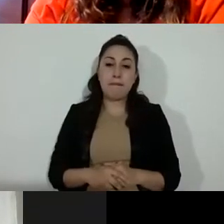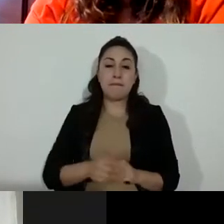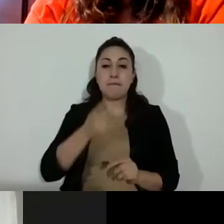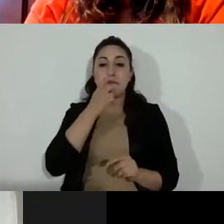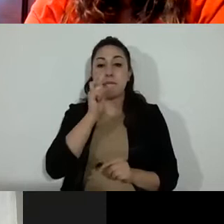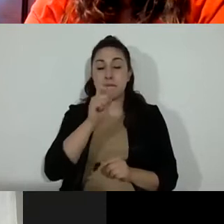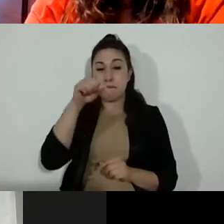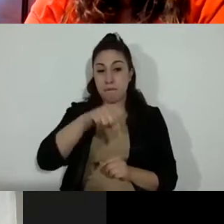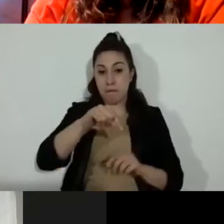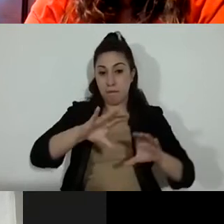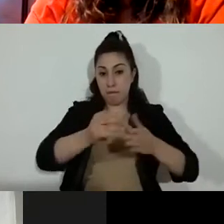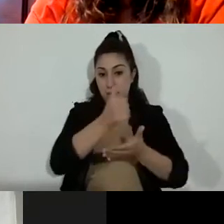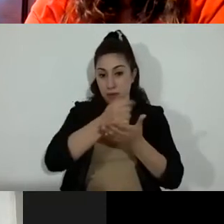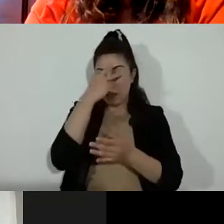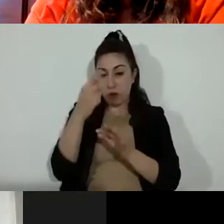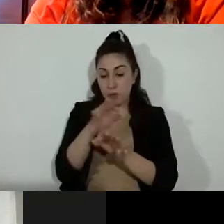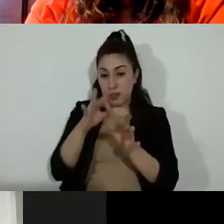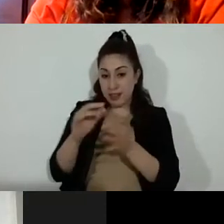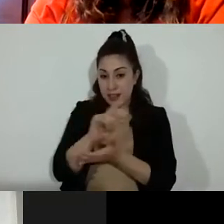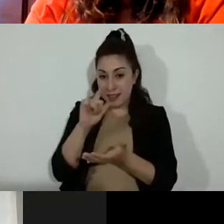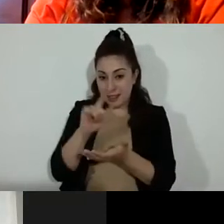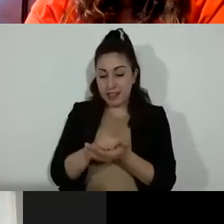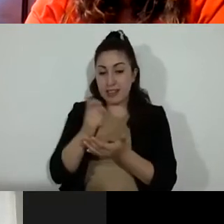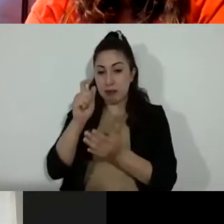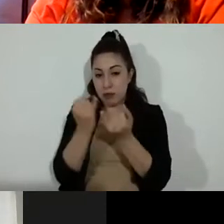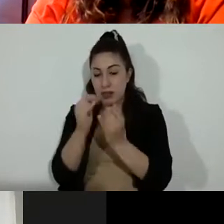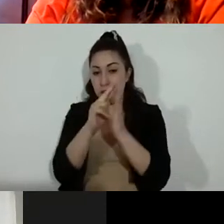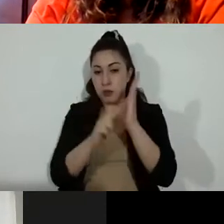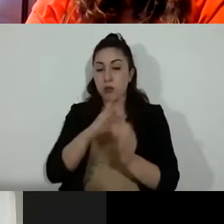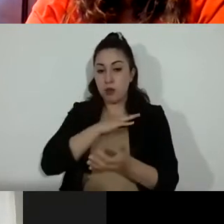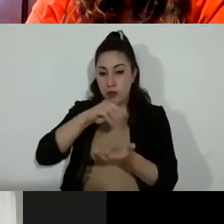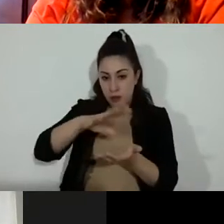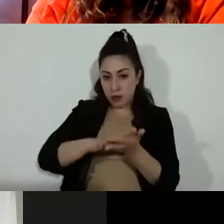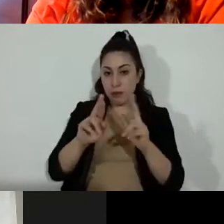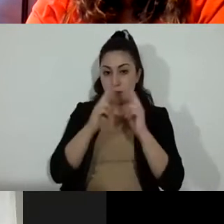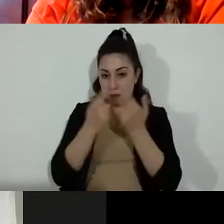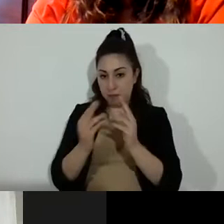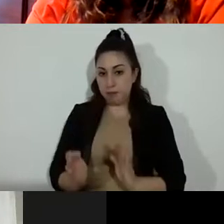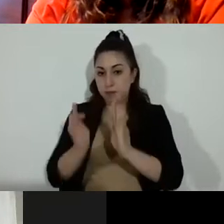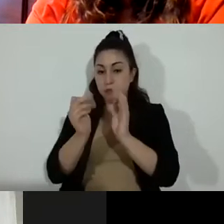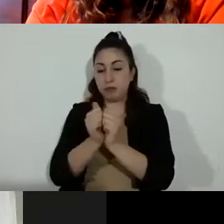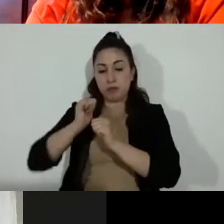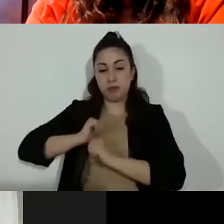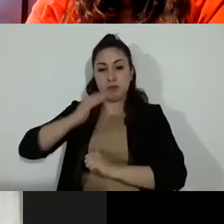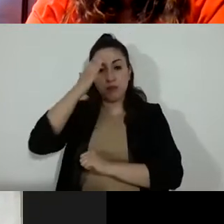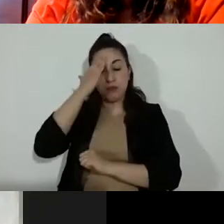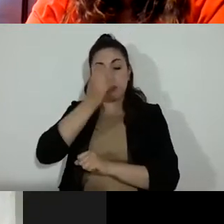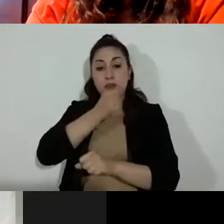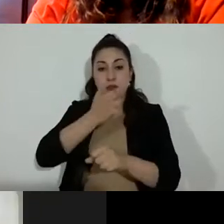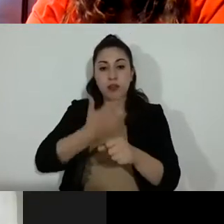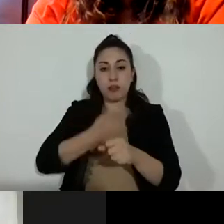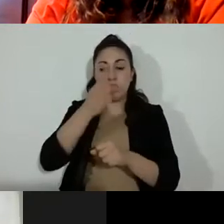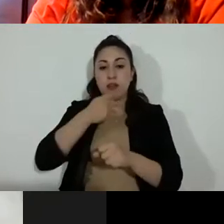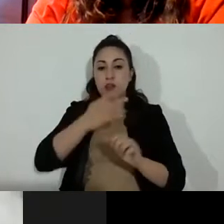Congreso, conforme a lo dispuesto en la ley y el presente reglamento, podrá citar a las y los servidores públicos bajo protesta de decir verdad para que,